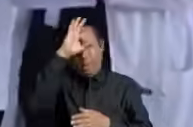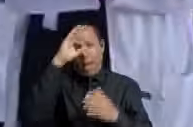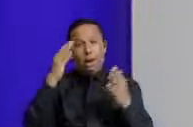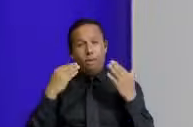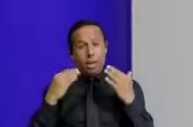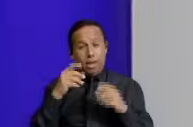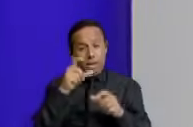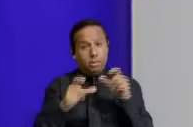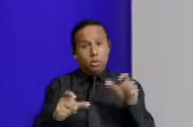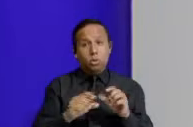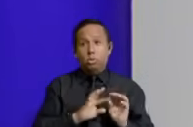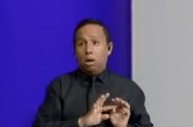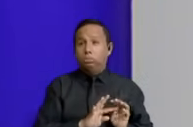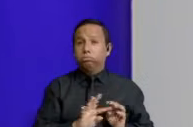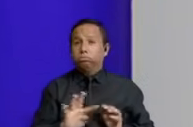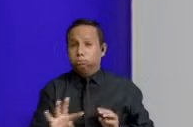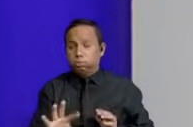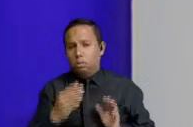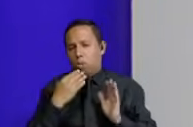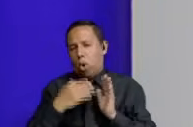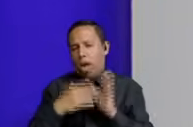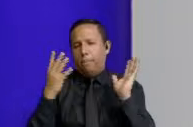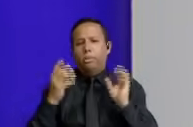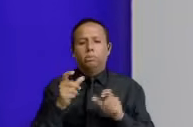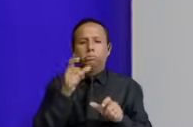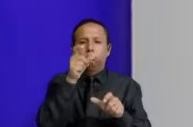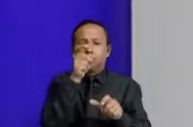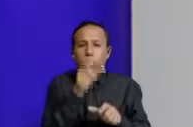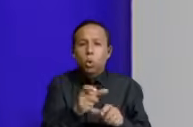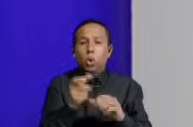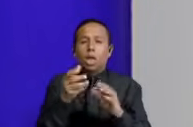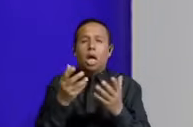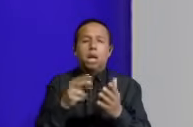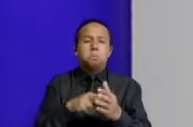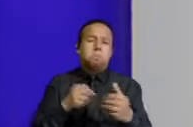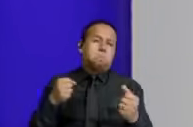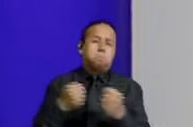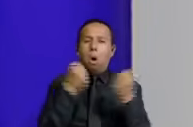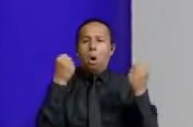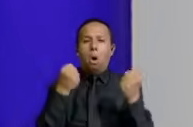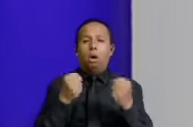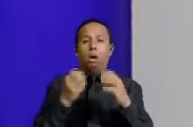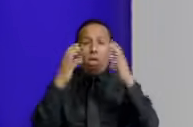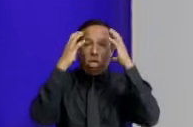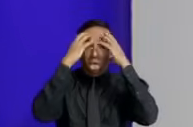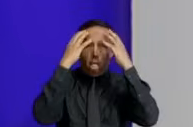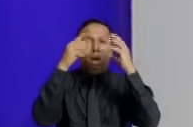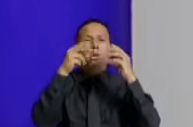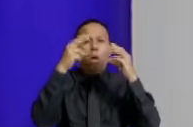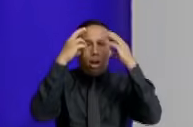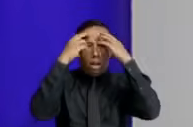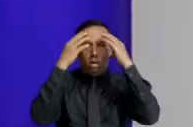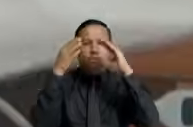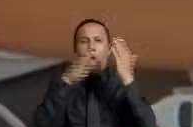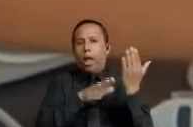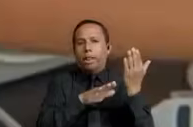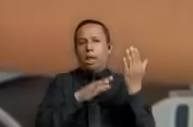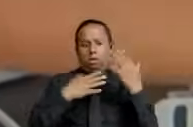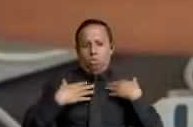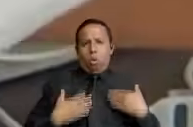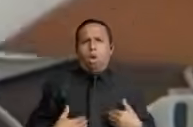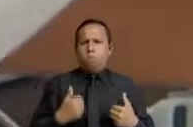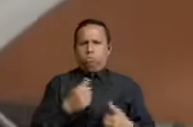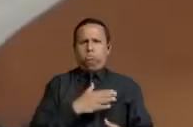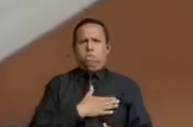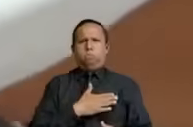donantes cuando llega un paciente crítico con muerte todo el equipo se activa esto